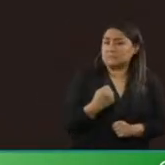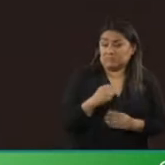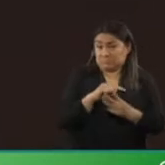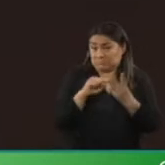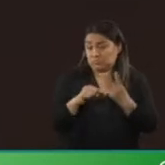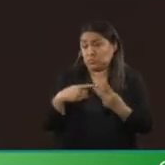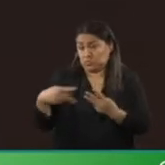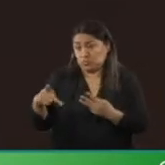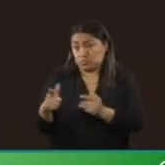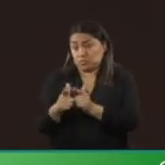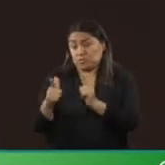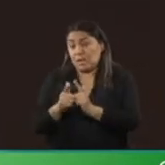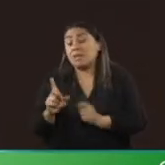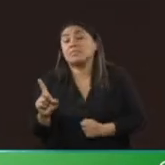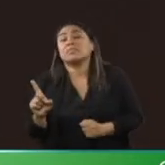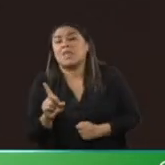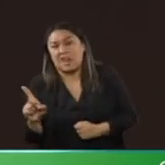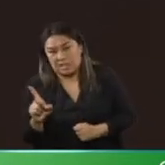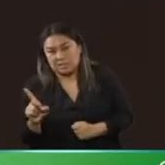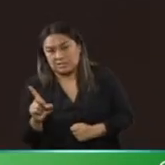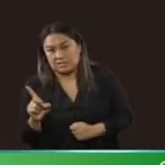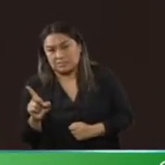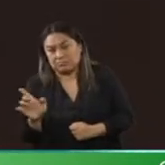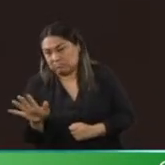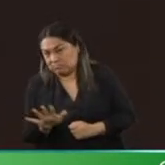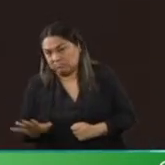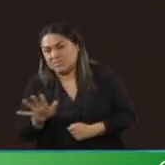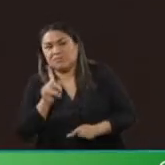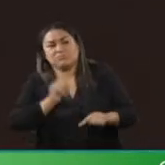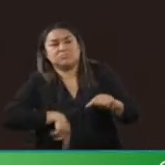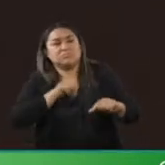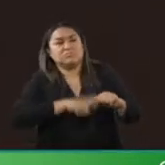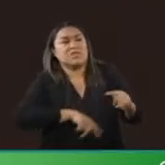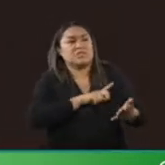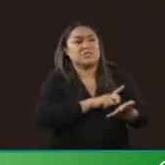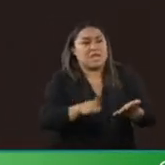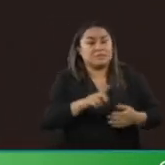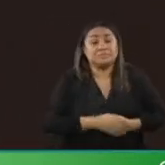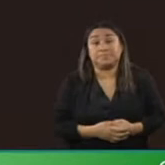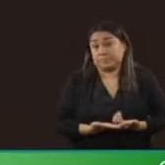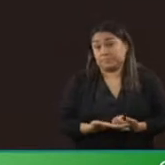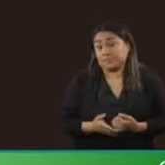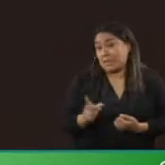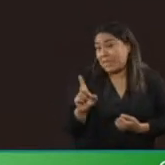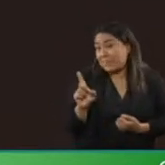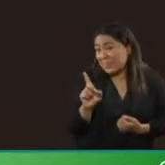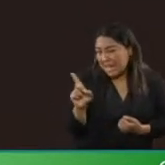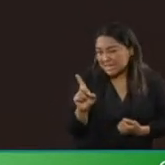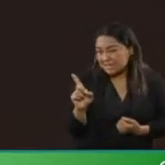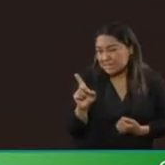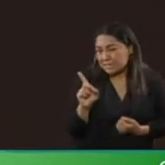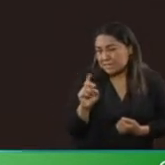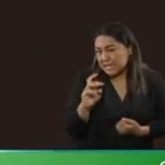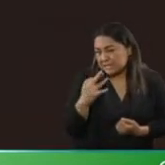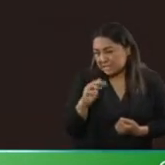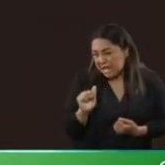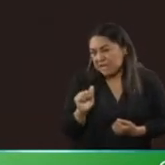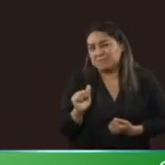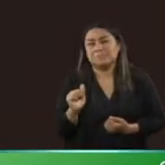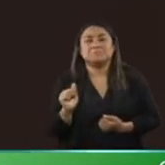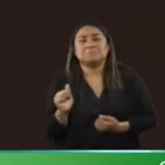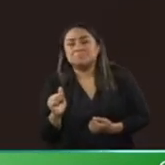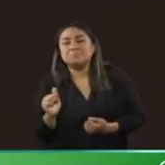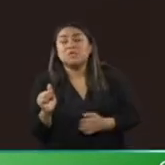derechas todos son antiderechos porque la derecha compañeras y compañeros es poco